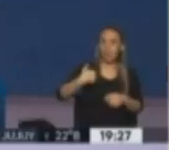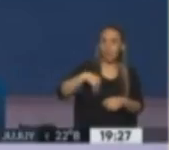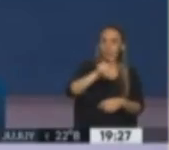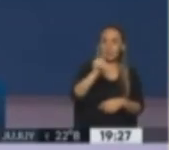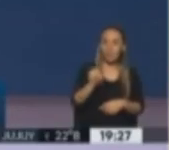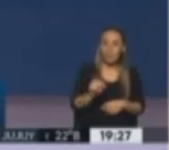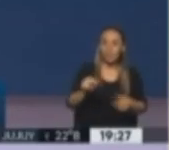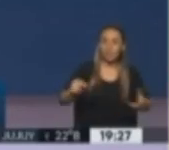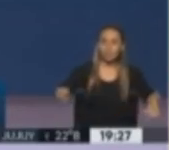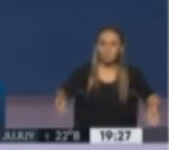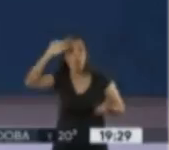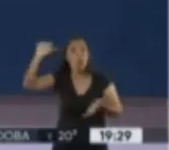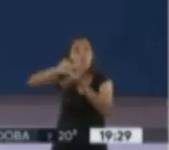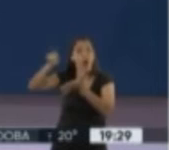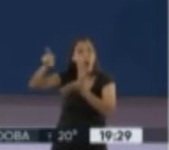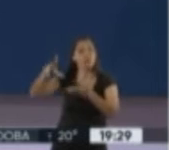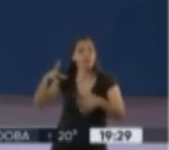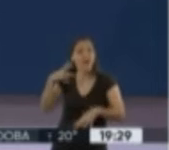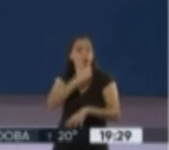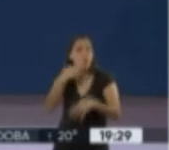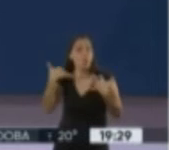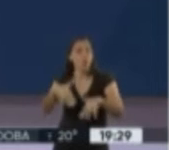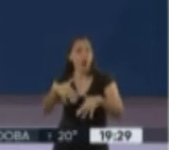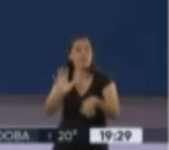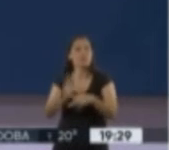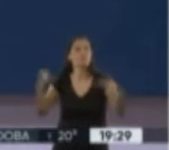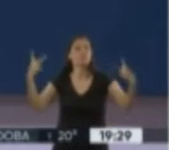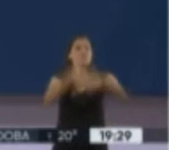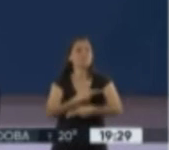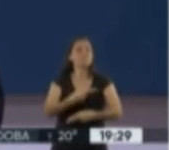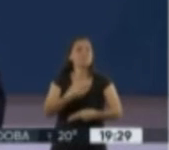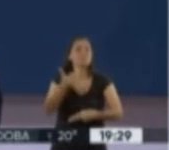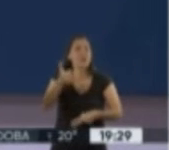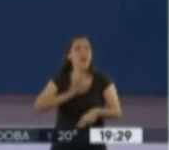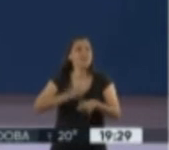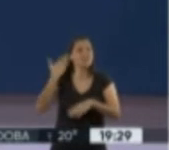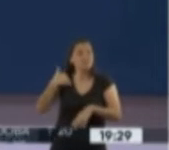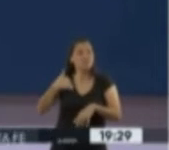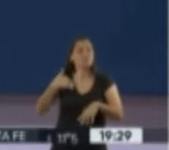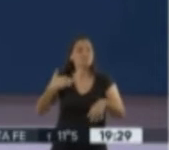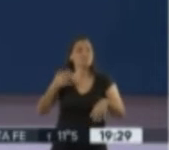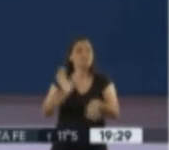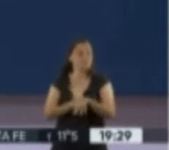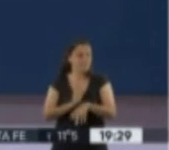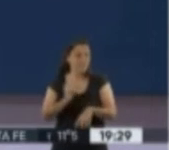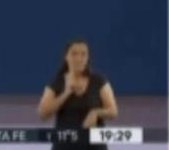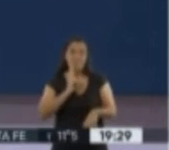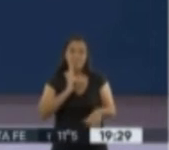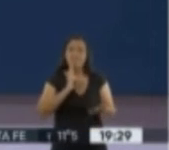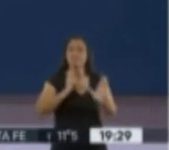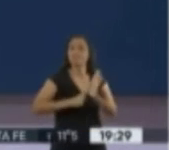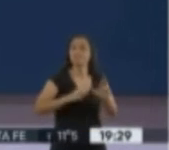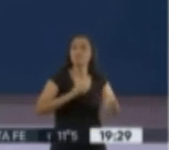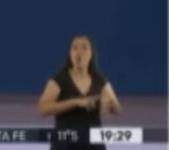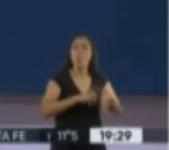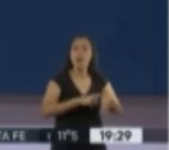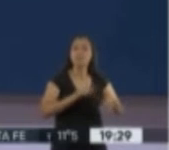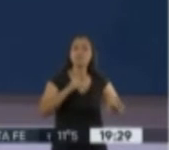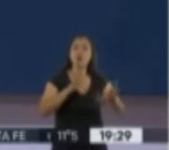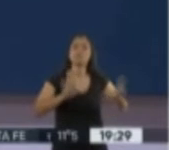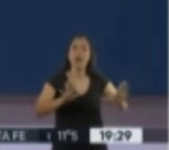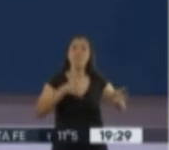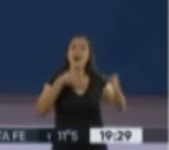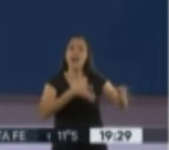en alusión a la exclusión de Nicaragua, Cuba y Venezuela. Y también señalaba como parte de su discurso que para que esto no